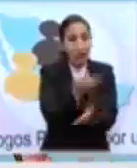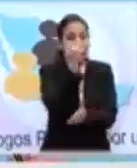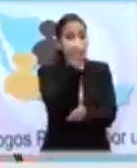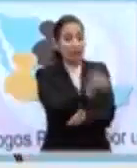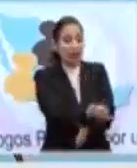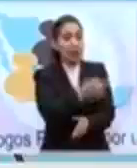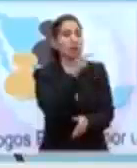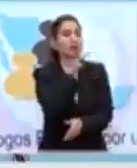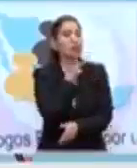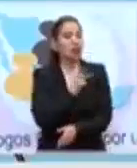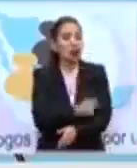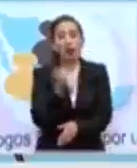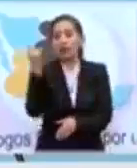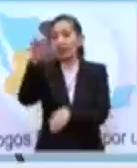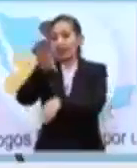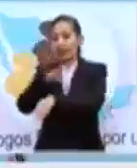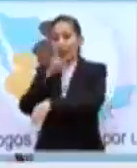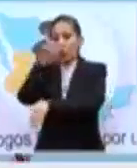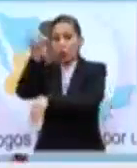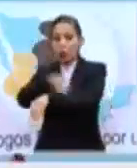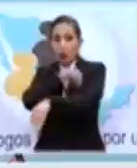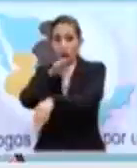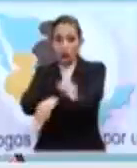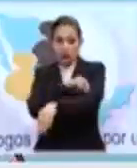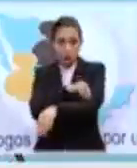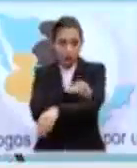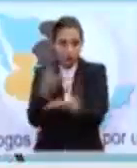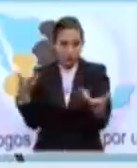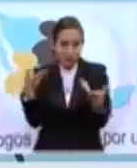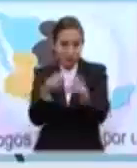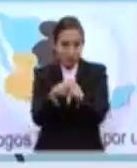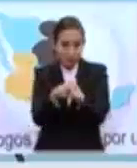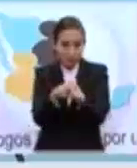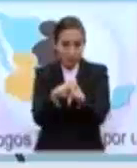los petroleros y electricistas en la energética.